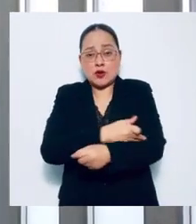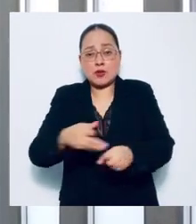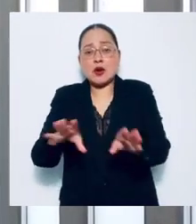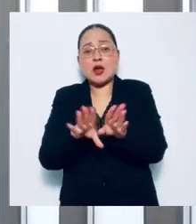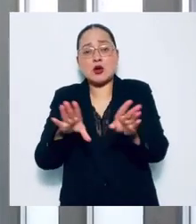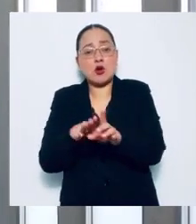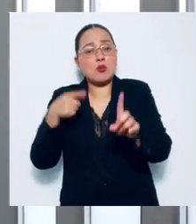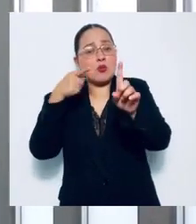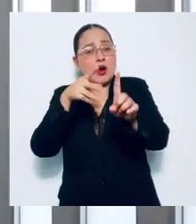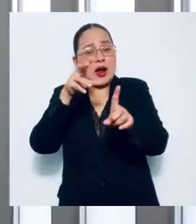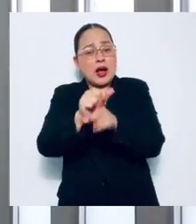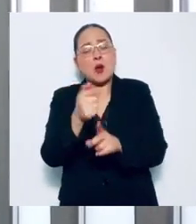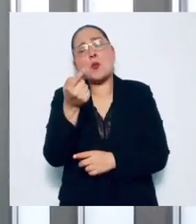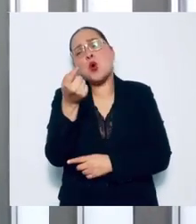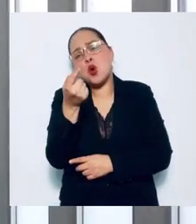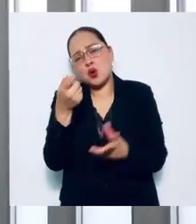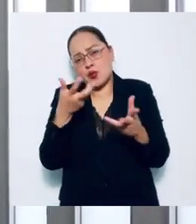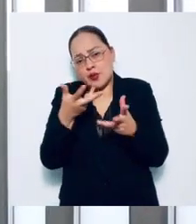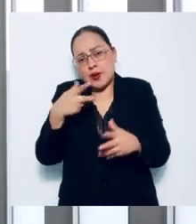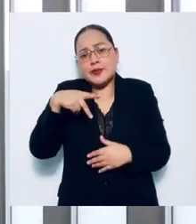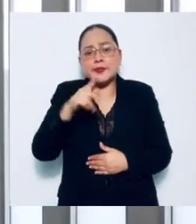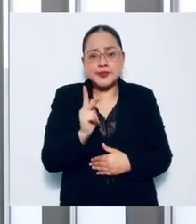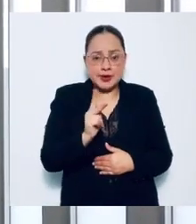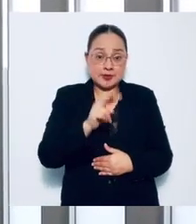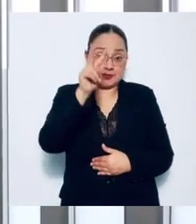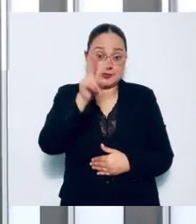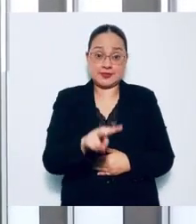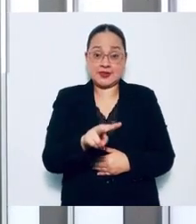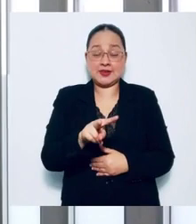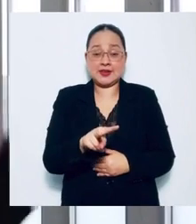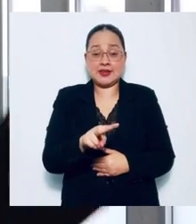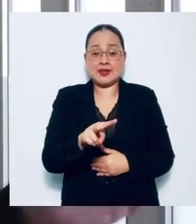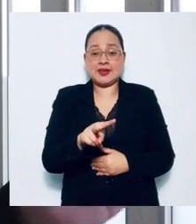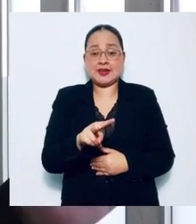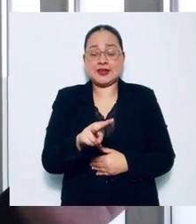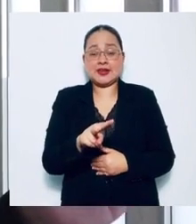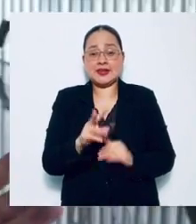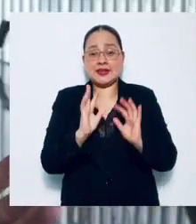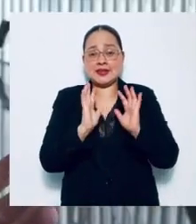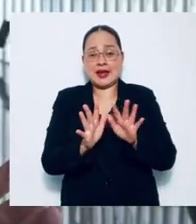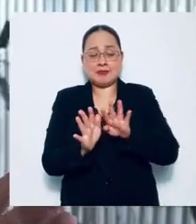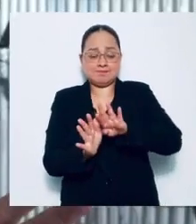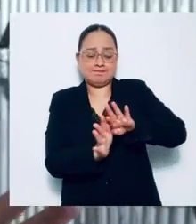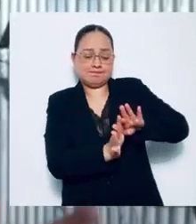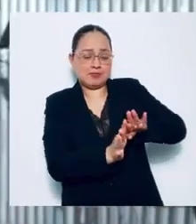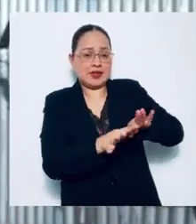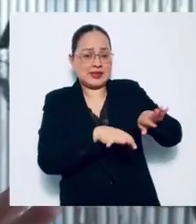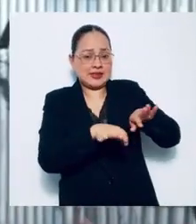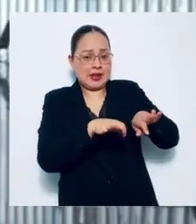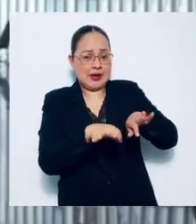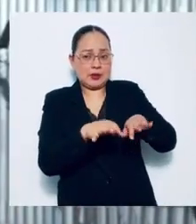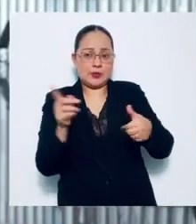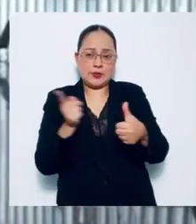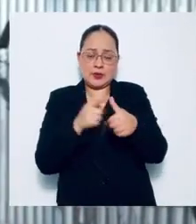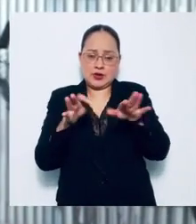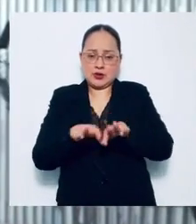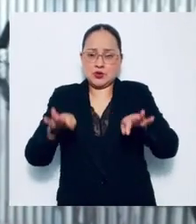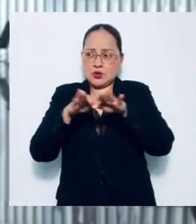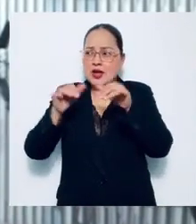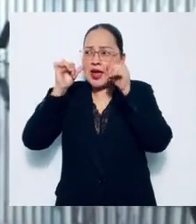he logrado pocas veces, pero es en realidad dejar el trabajo, establecer una